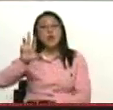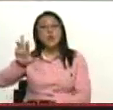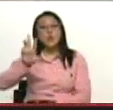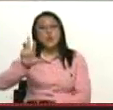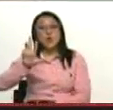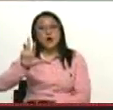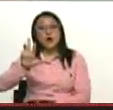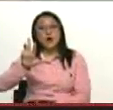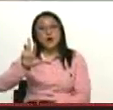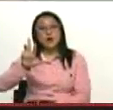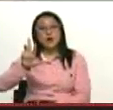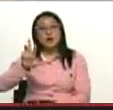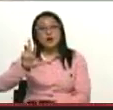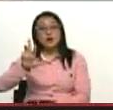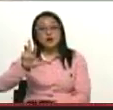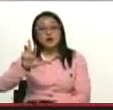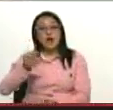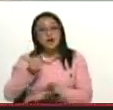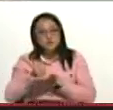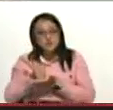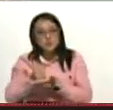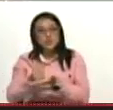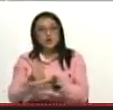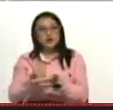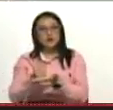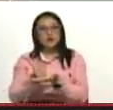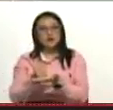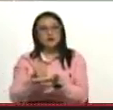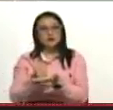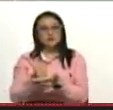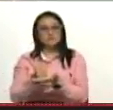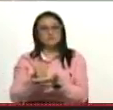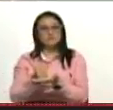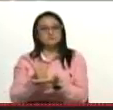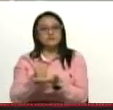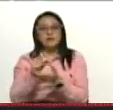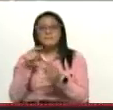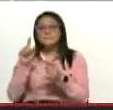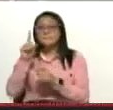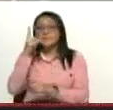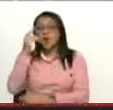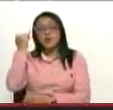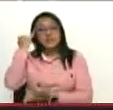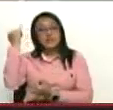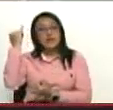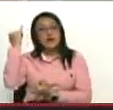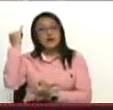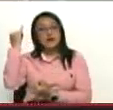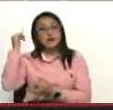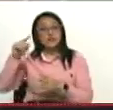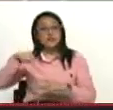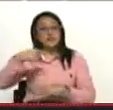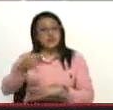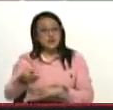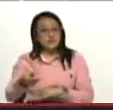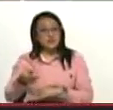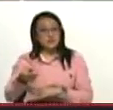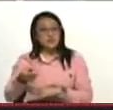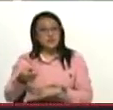de ayudar a construir primero la idea y después